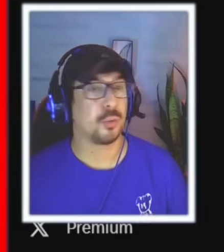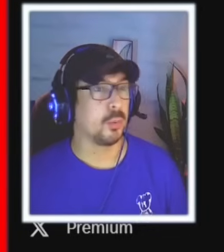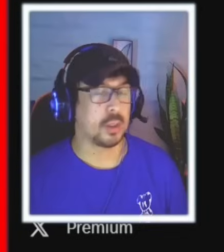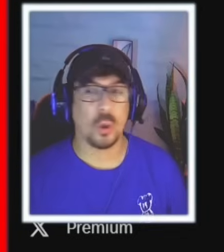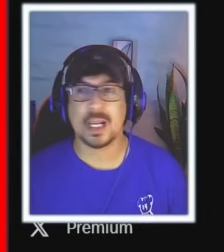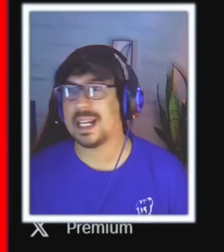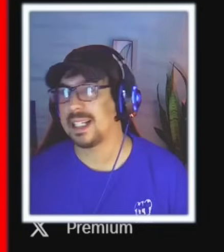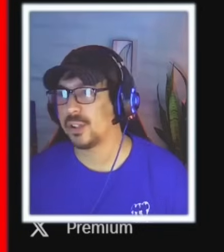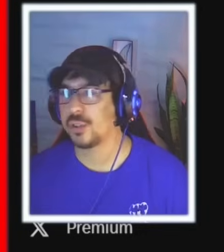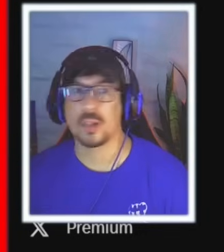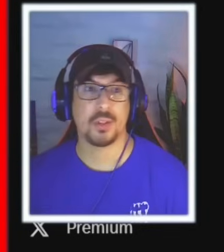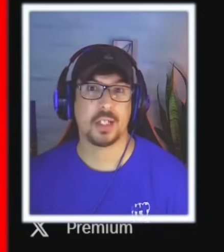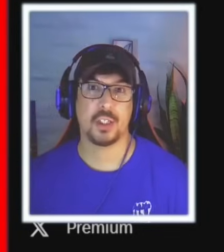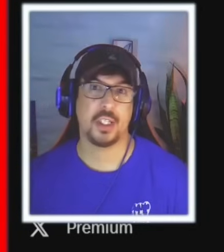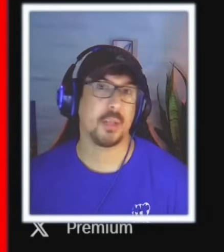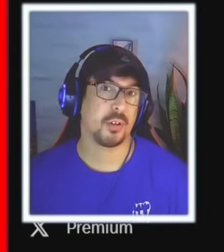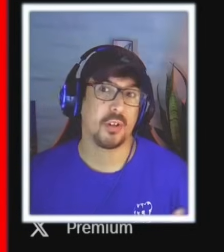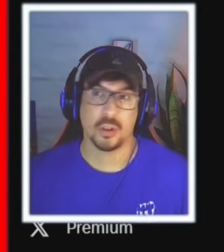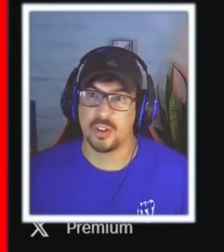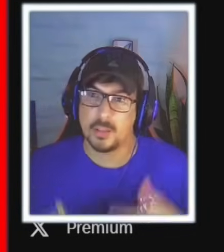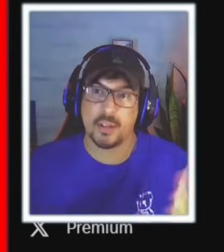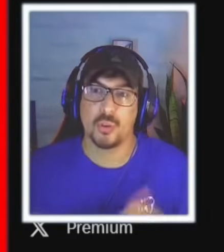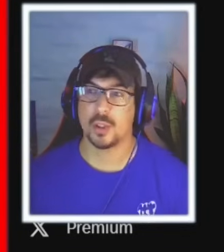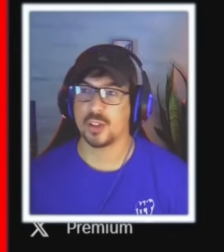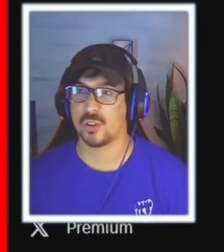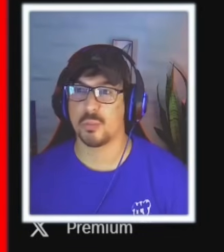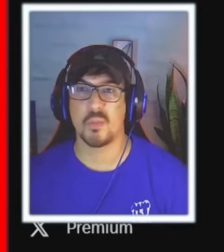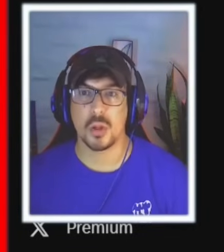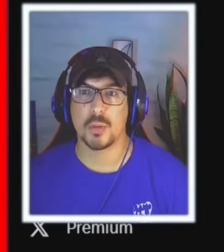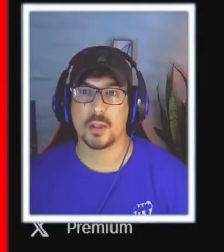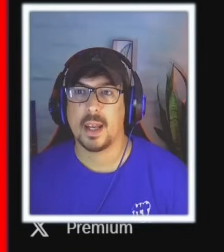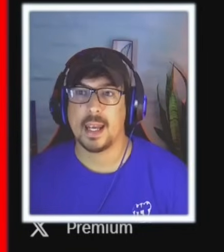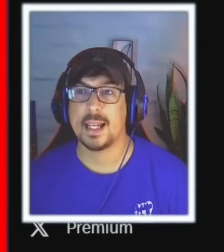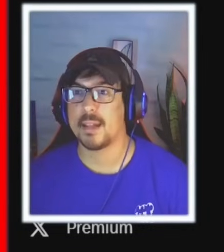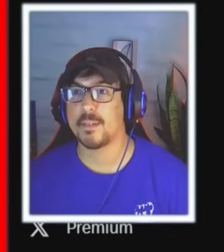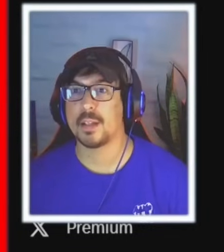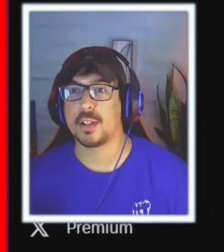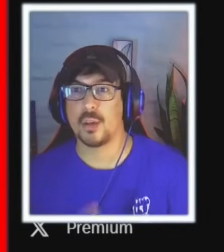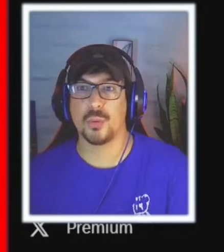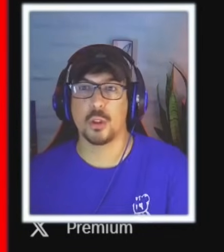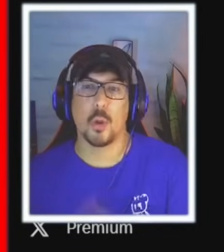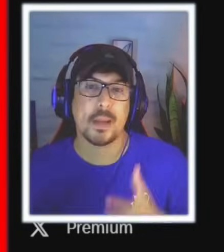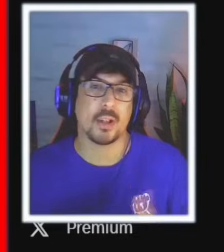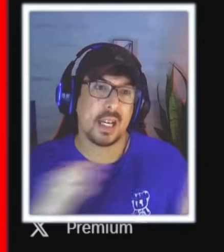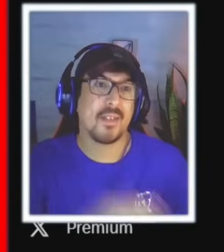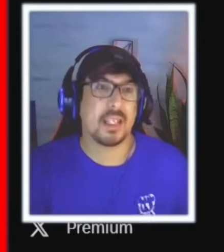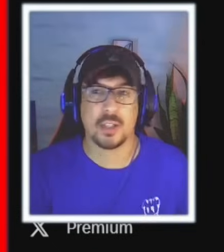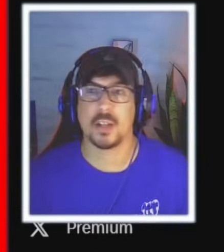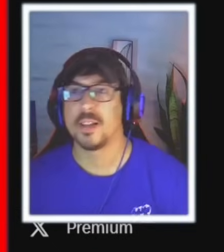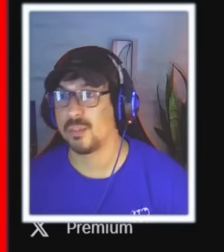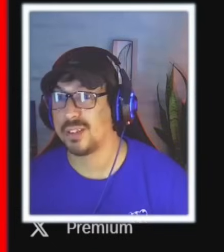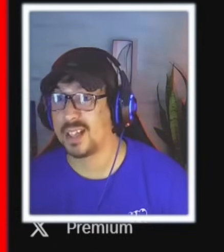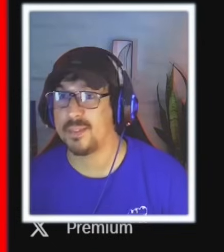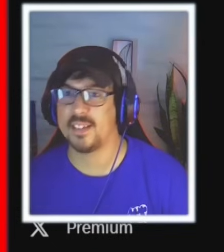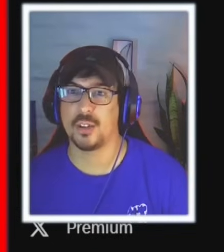El youtuber Oscar Alejandro se encuentra en Chile. Por si no lo conocen, vean sus videos que son muy buenos. Él está viviendo en Estados Unidos, pero es venezolano.